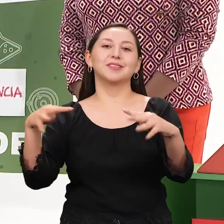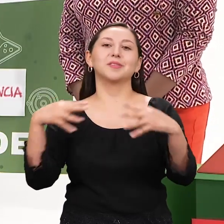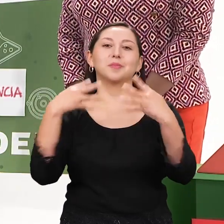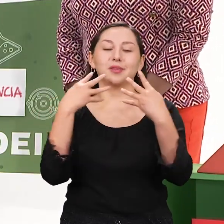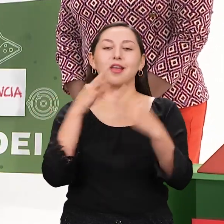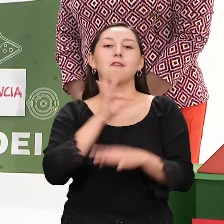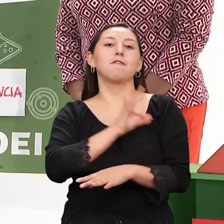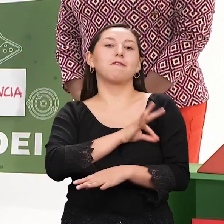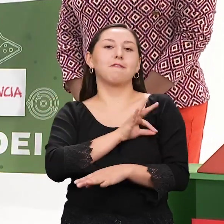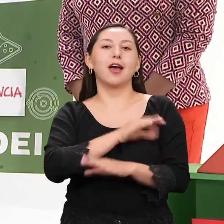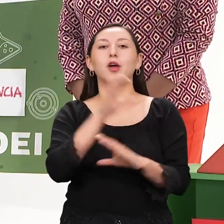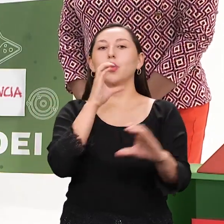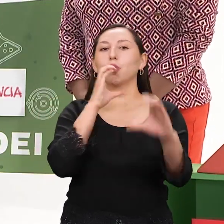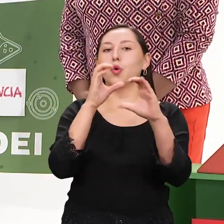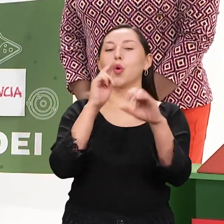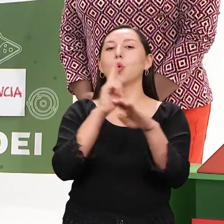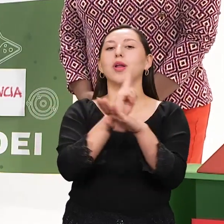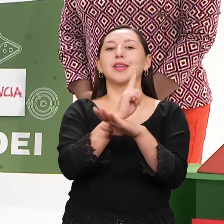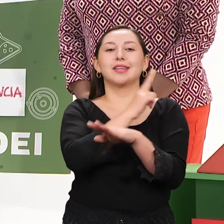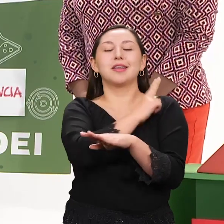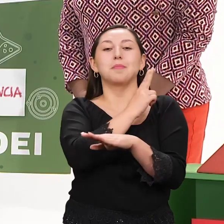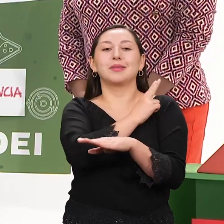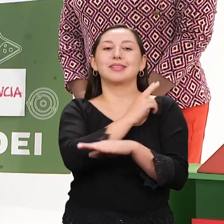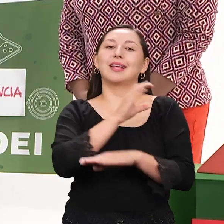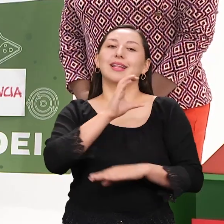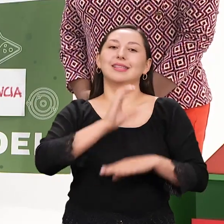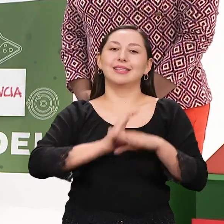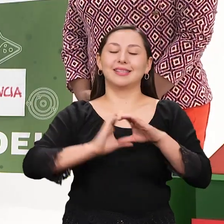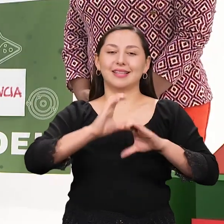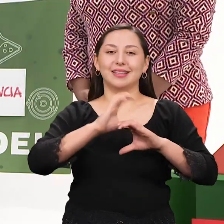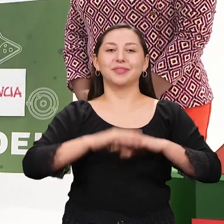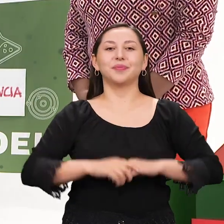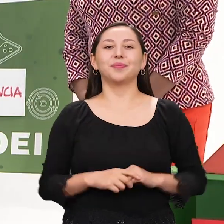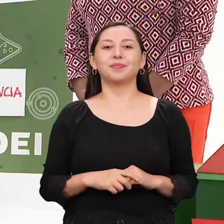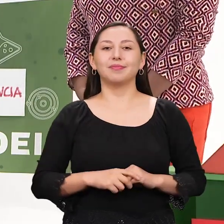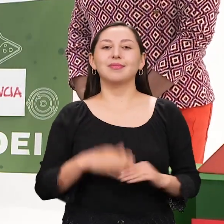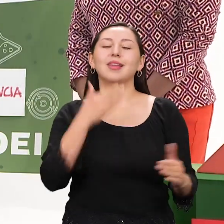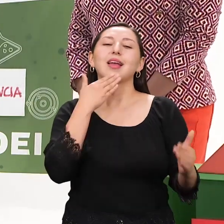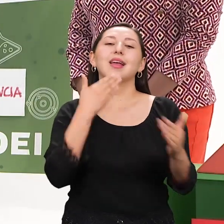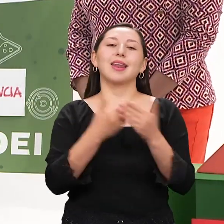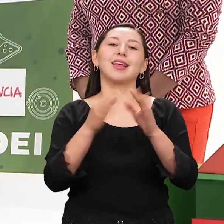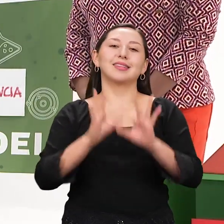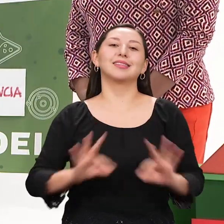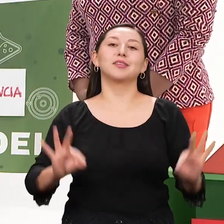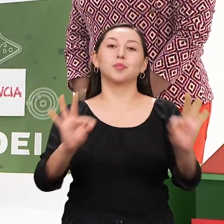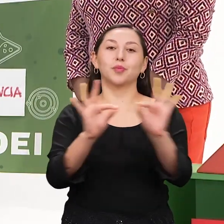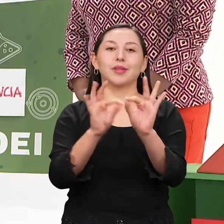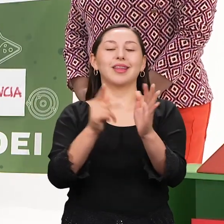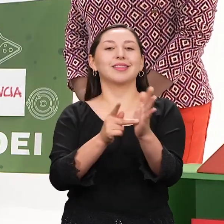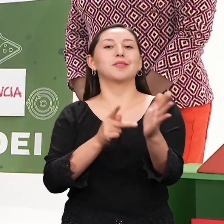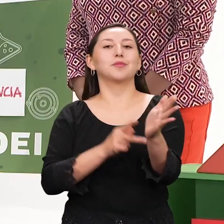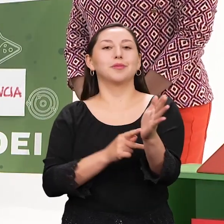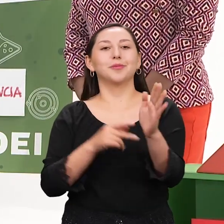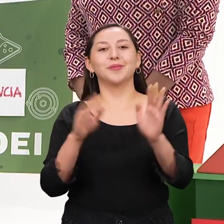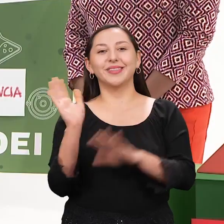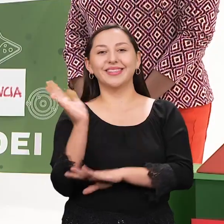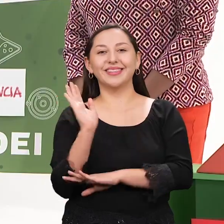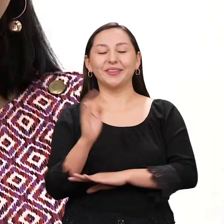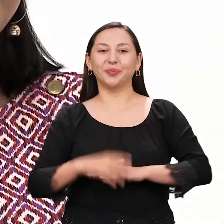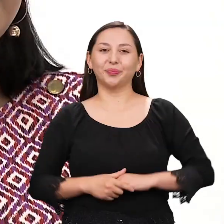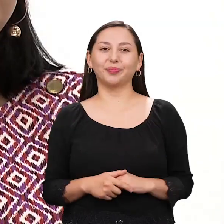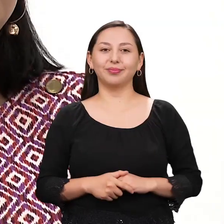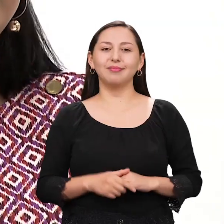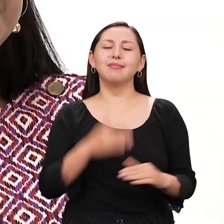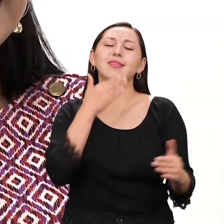agradecerles. Están de la Facultad de Comunicación de la Universidad Central. Natalia, a ti por estar con nosotros en este programa. Nos